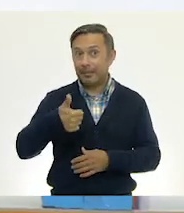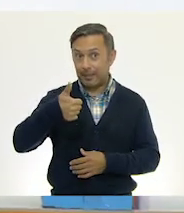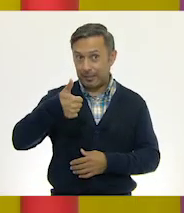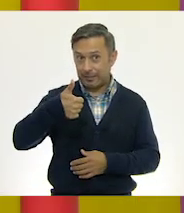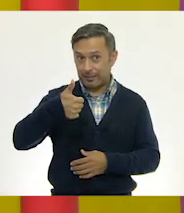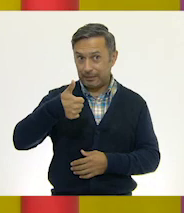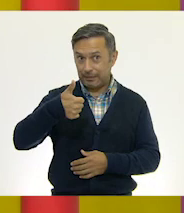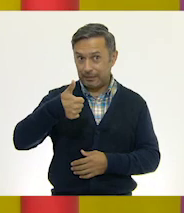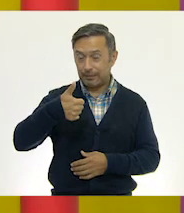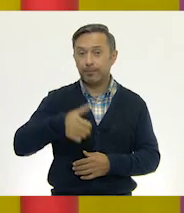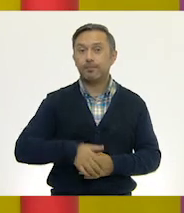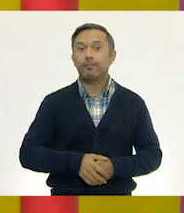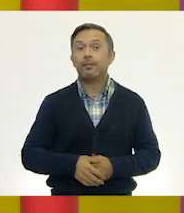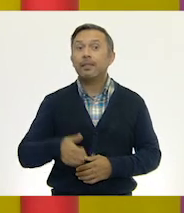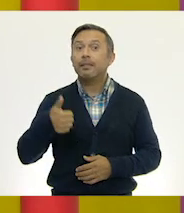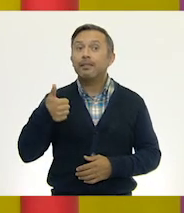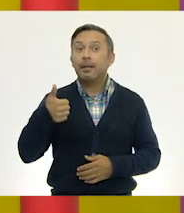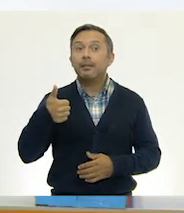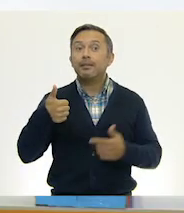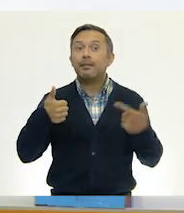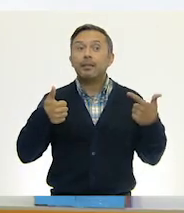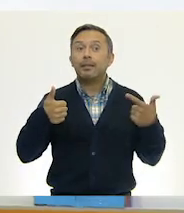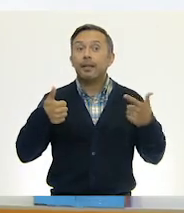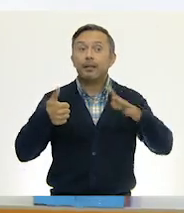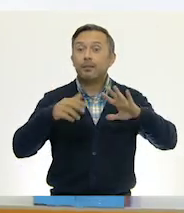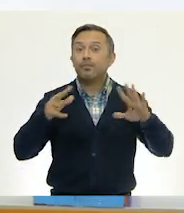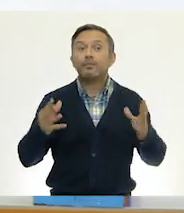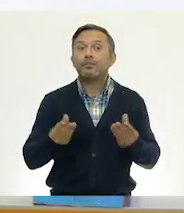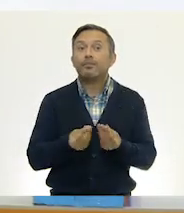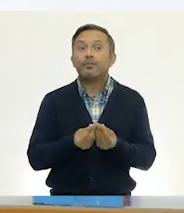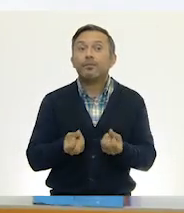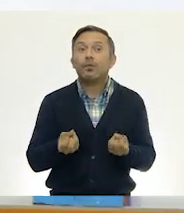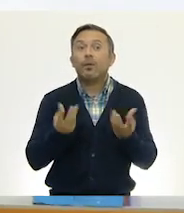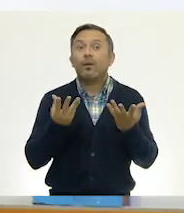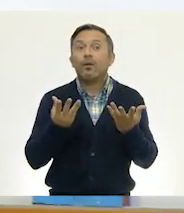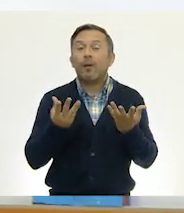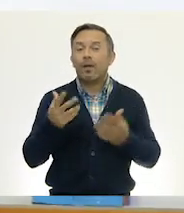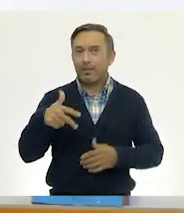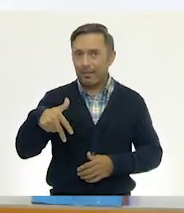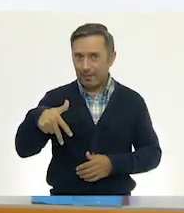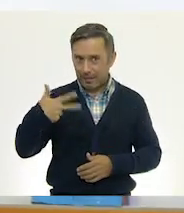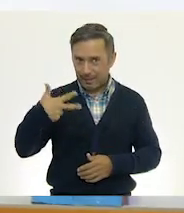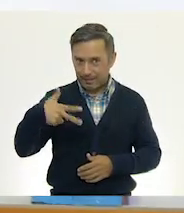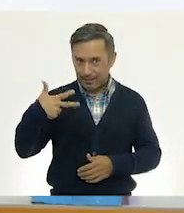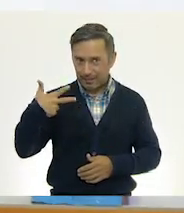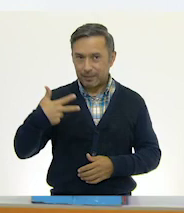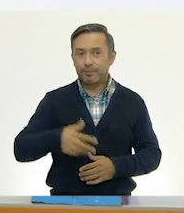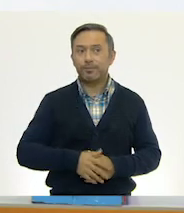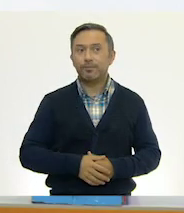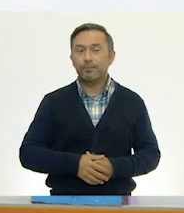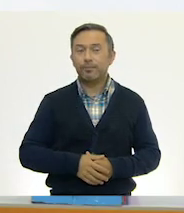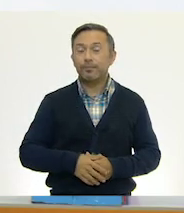6, más 7, 6, 13, 13,